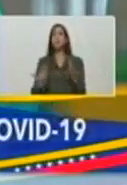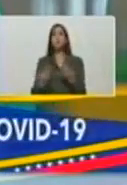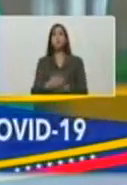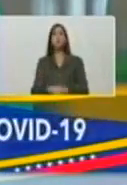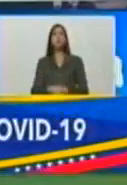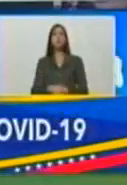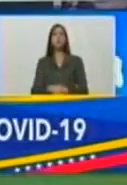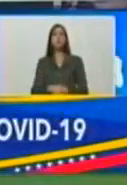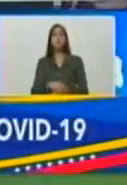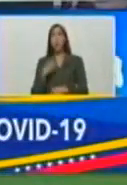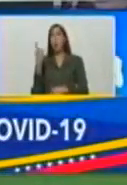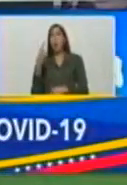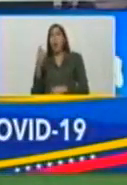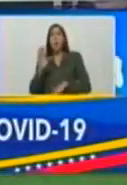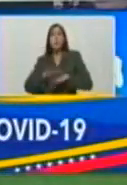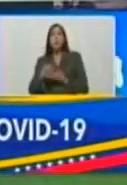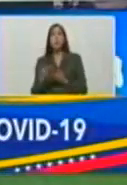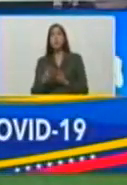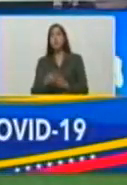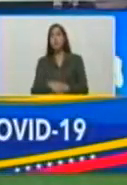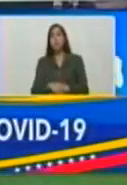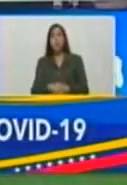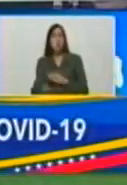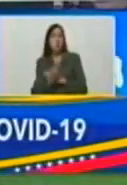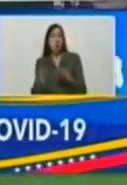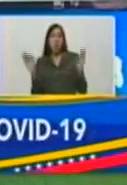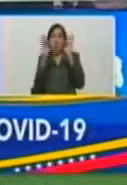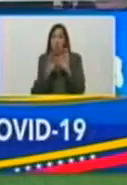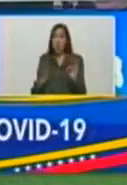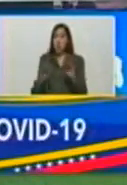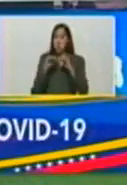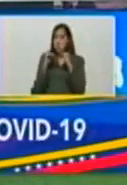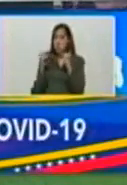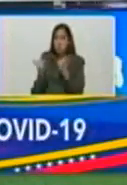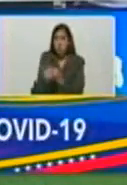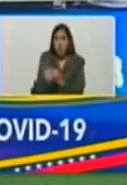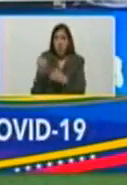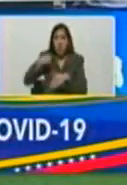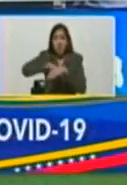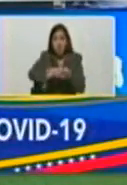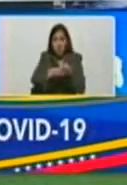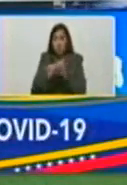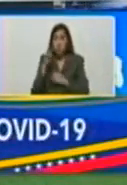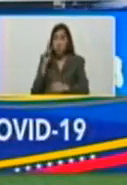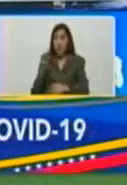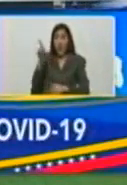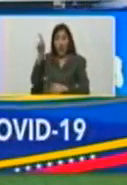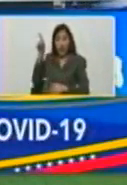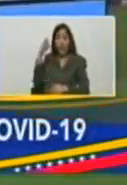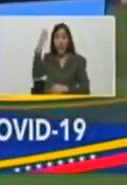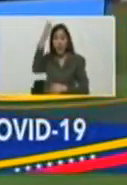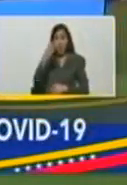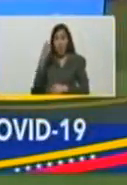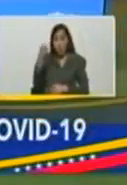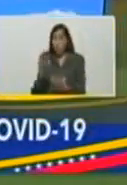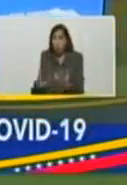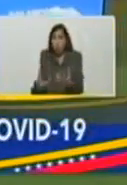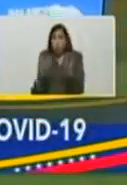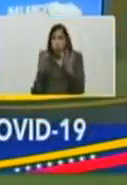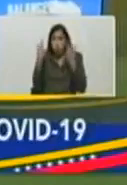locura. Dejan de cuidarse. Yo veo los estadios de fútbol en Europa, full de gente sin